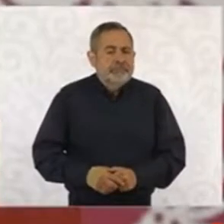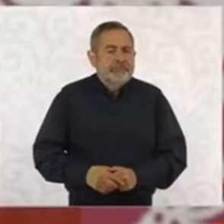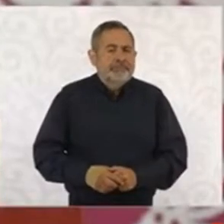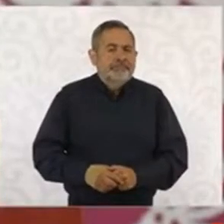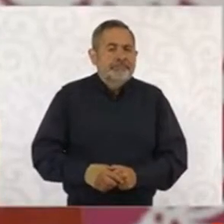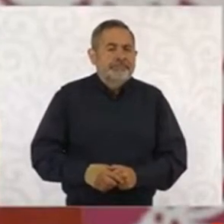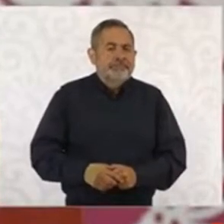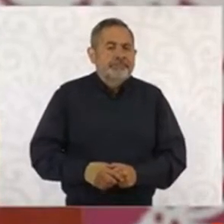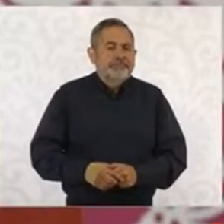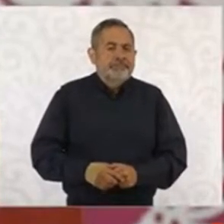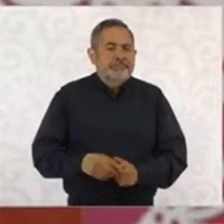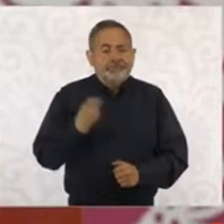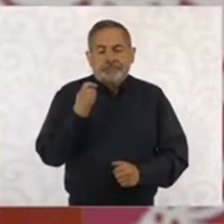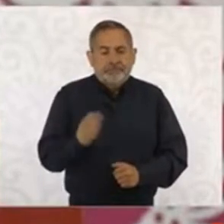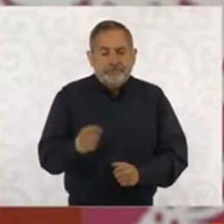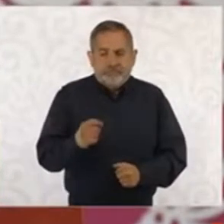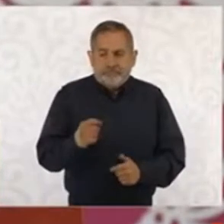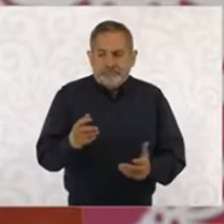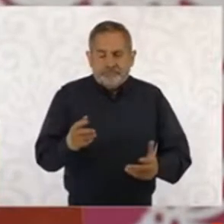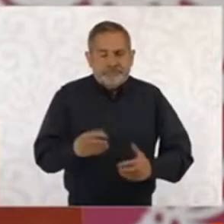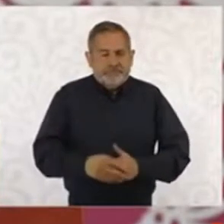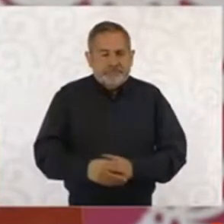pues resulta que